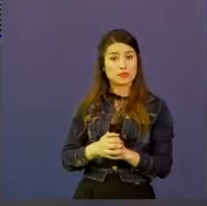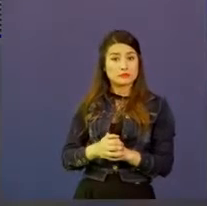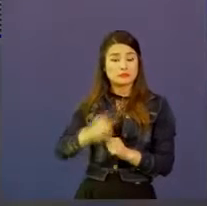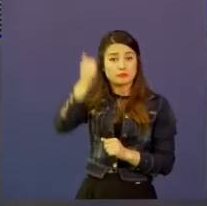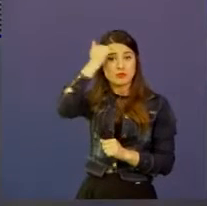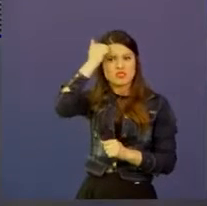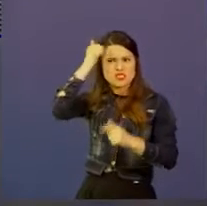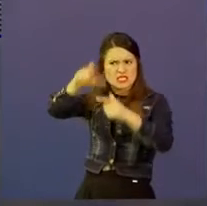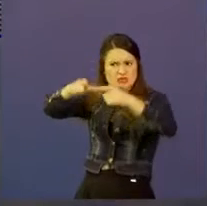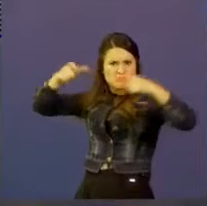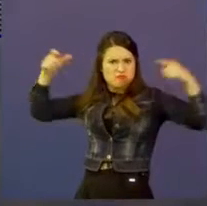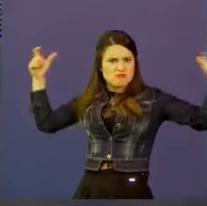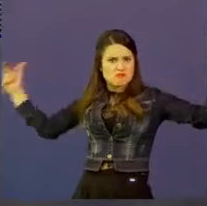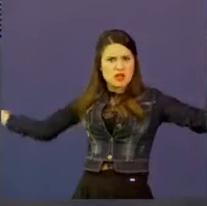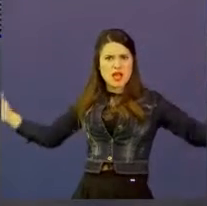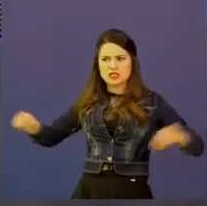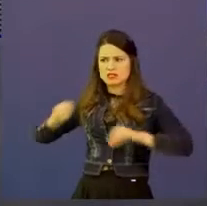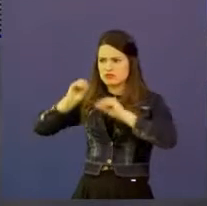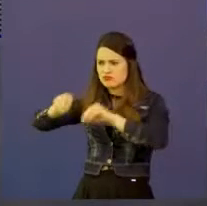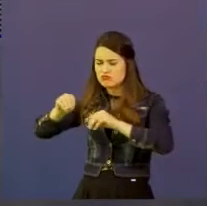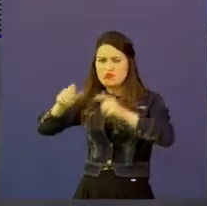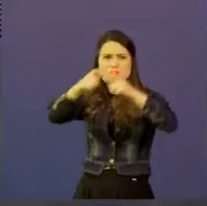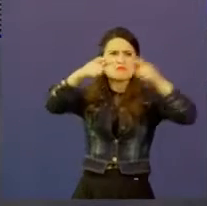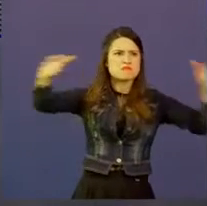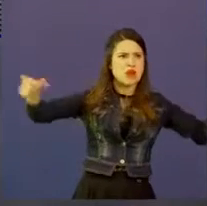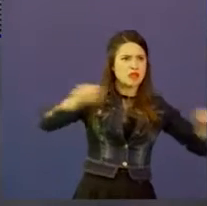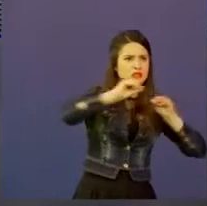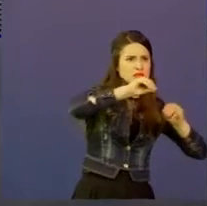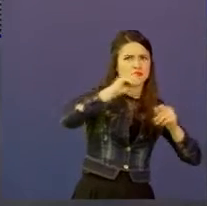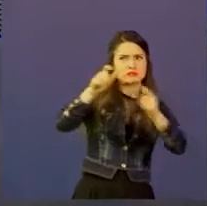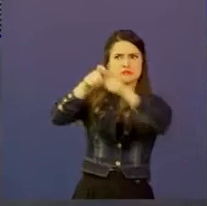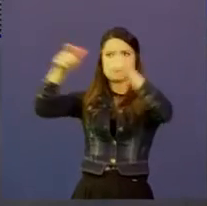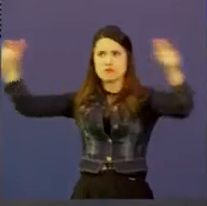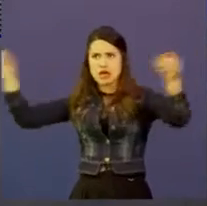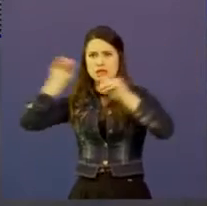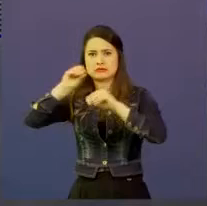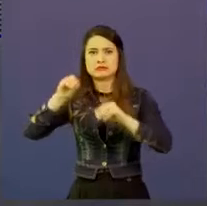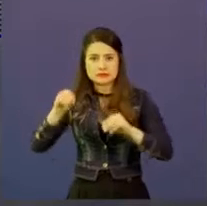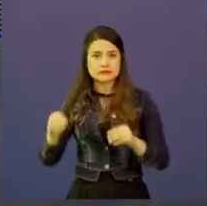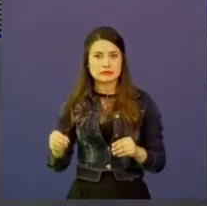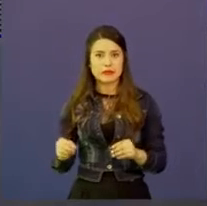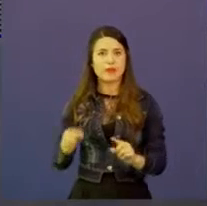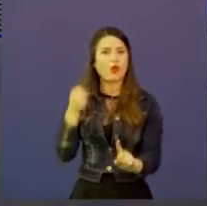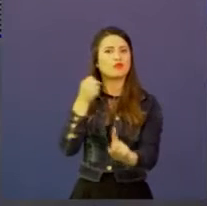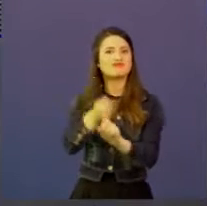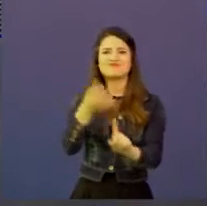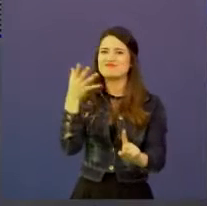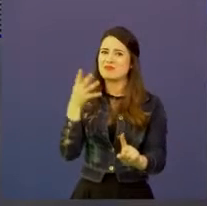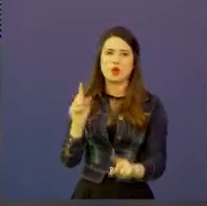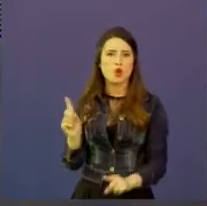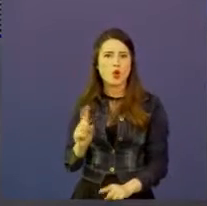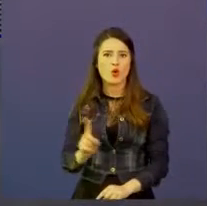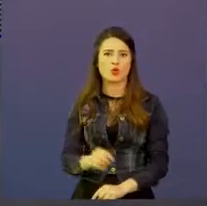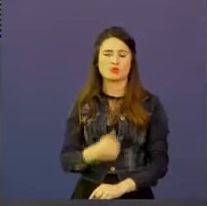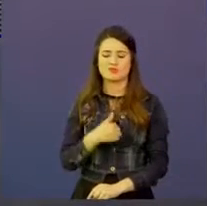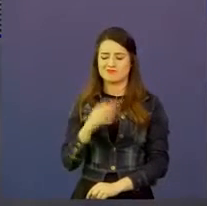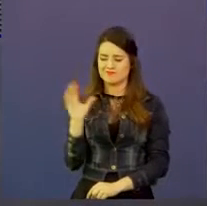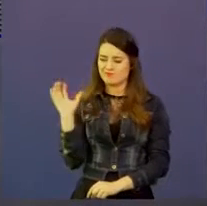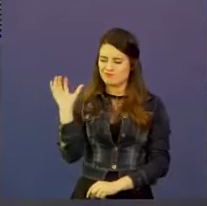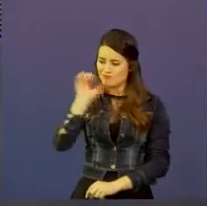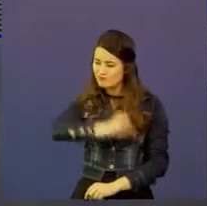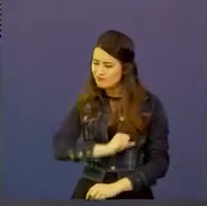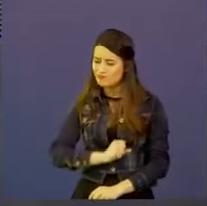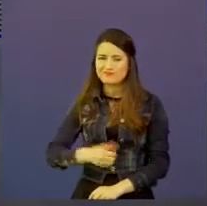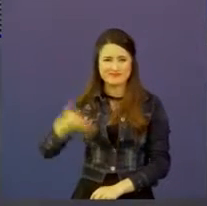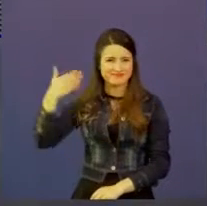docentes, pues si eso no impacta a la comunidad. Y hay un elemento que yo he puesto en las últimas